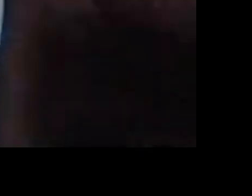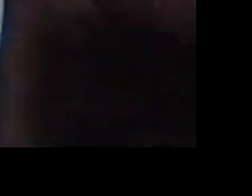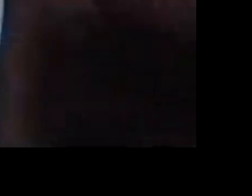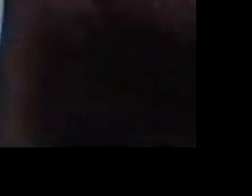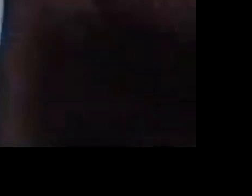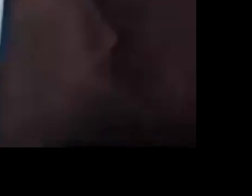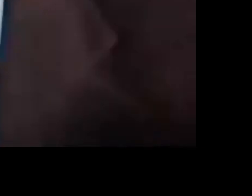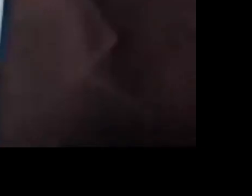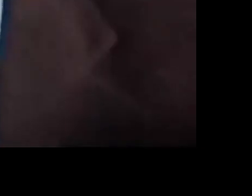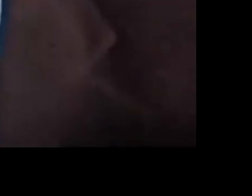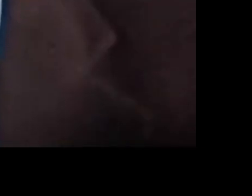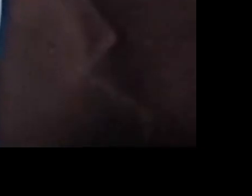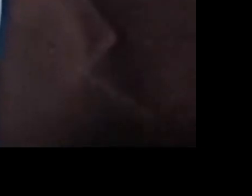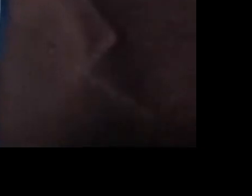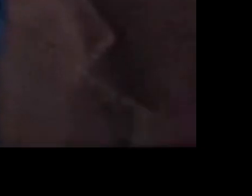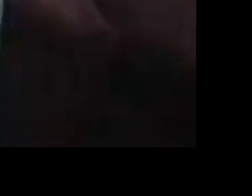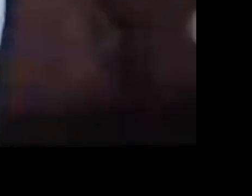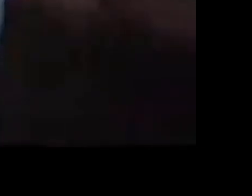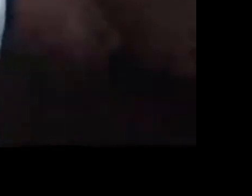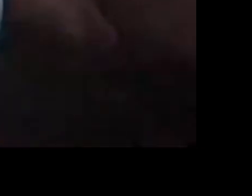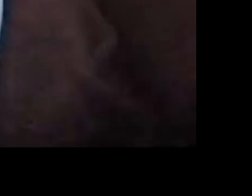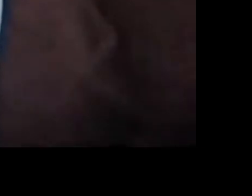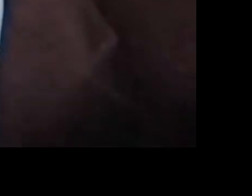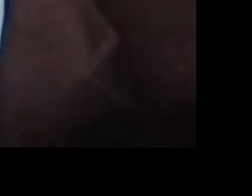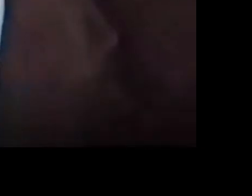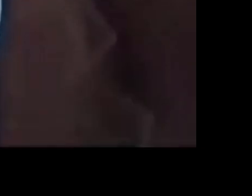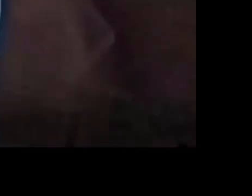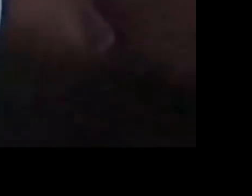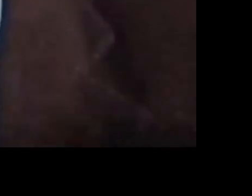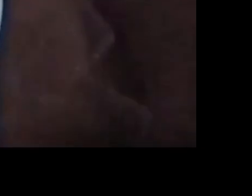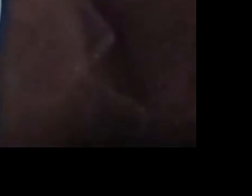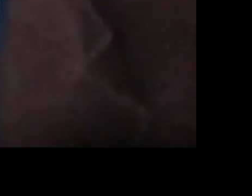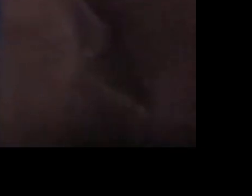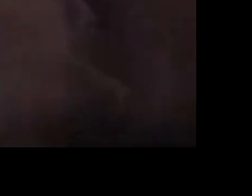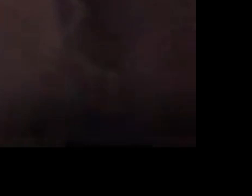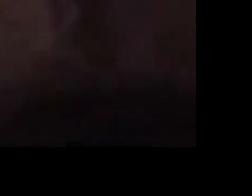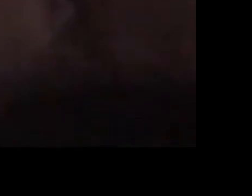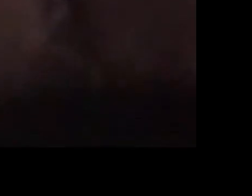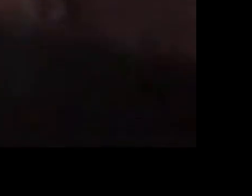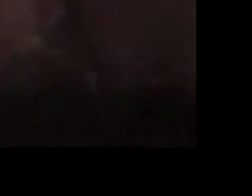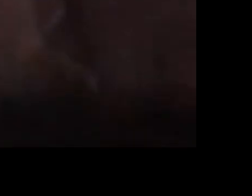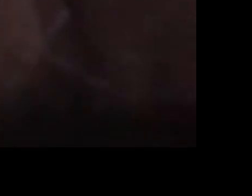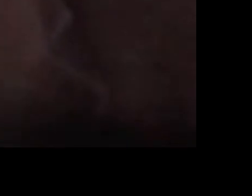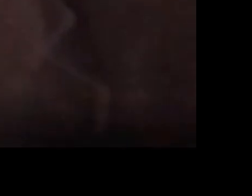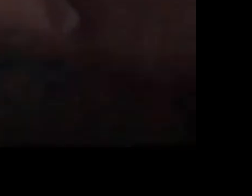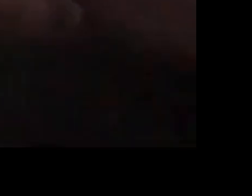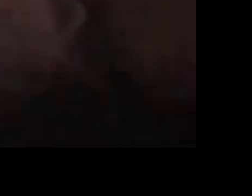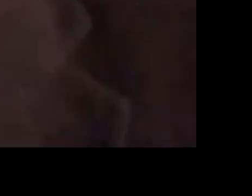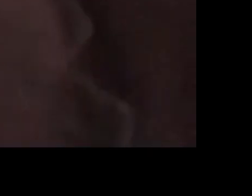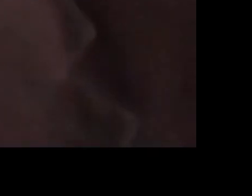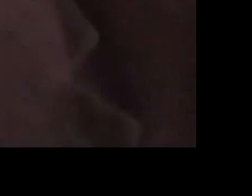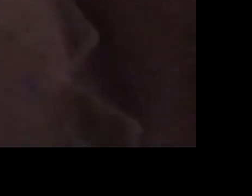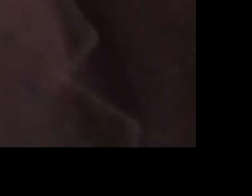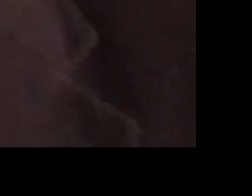boleto de compraventa, ¿sí? Ahora, ¿se va a considerar inversión al boleto de compraventa que le adquiero a